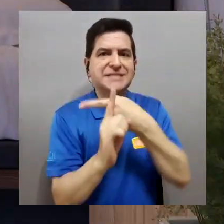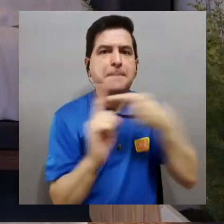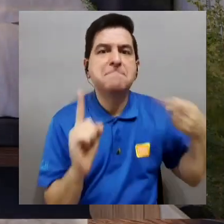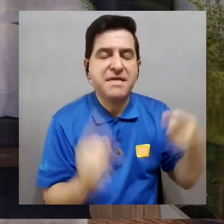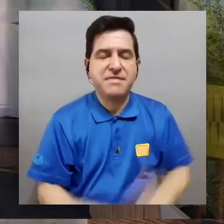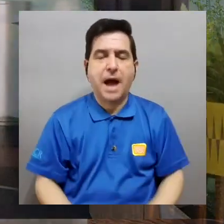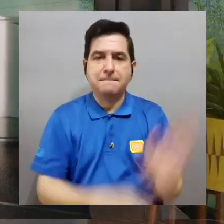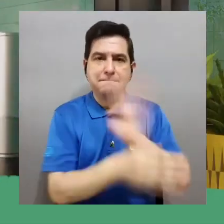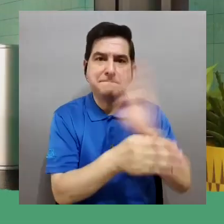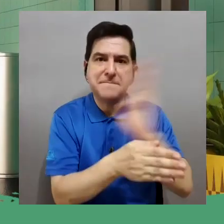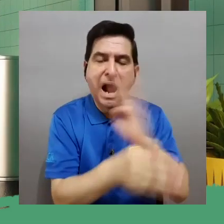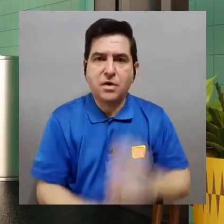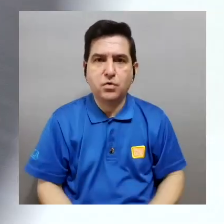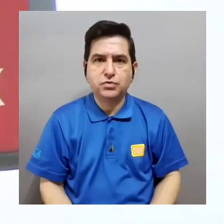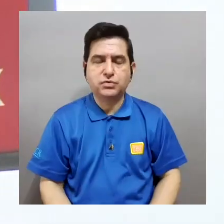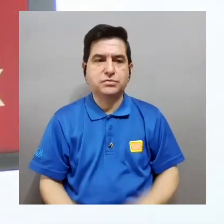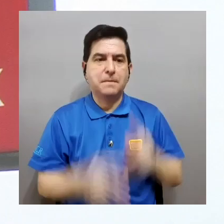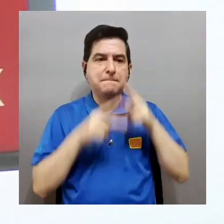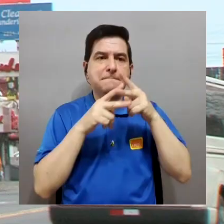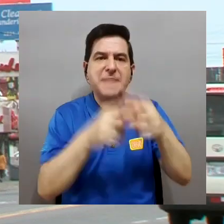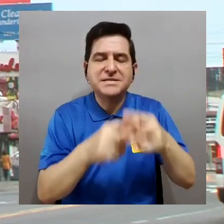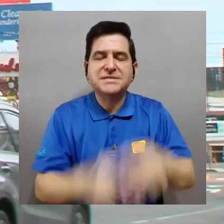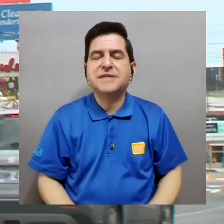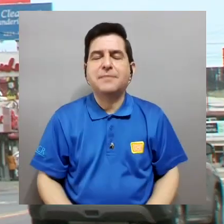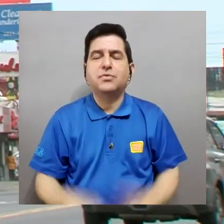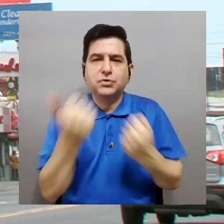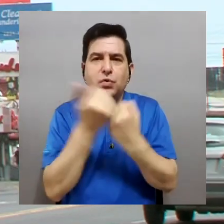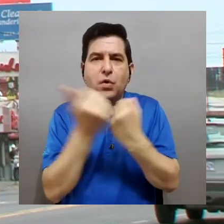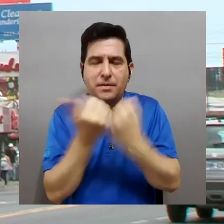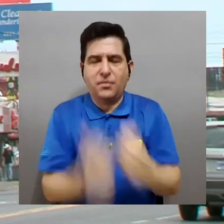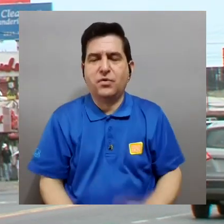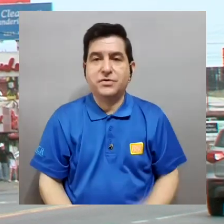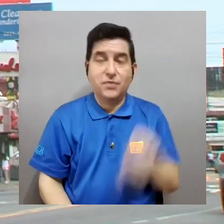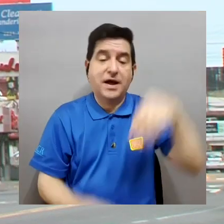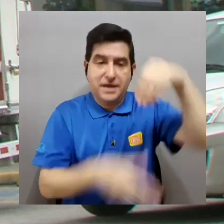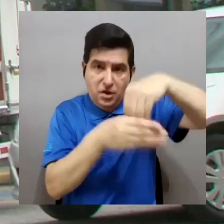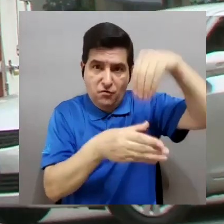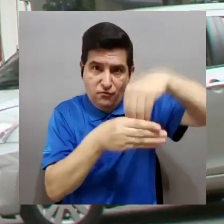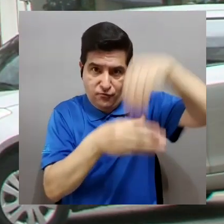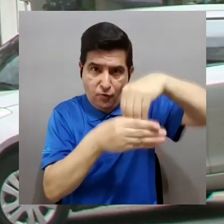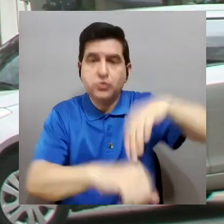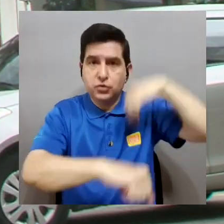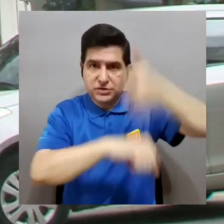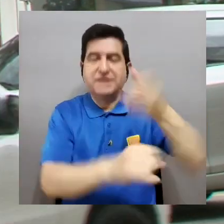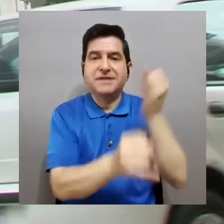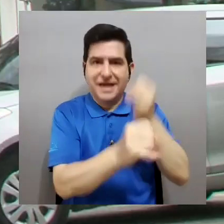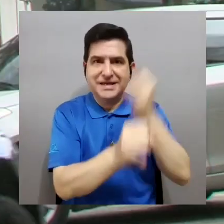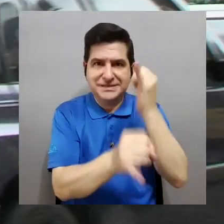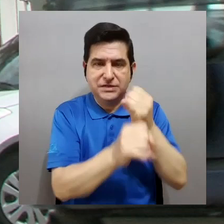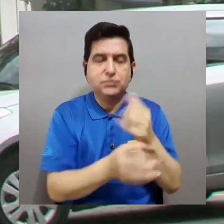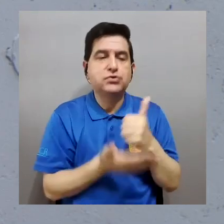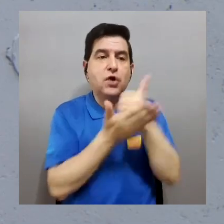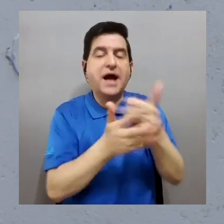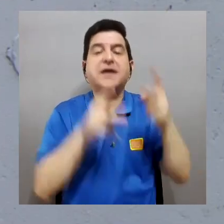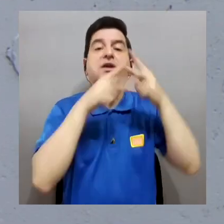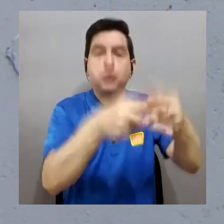media, trabajando con los bancos en dar créditos blandos. O sea, fondeamos, que se le denomina a las entidades que